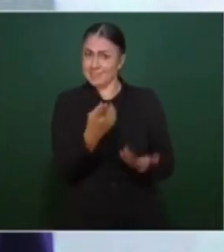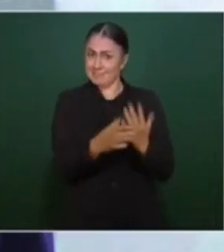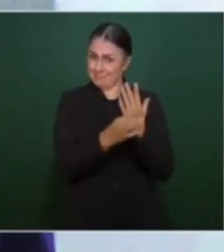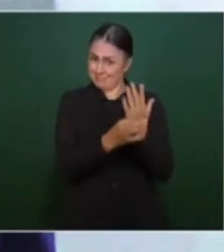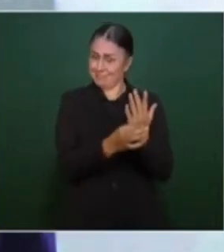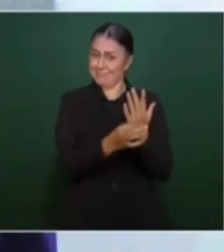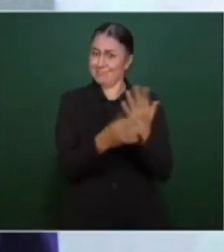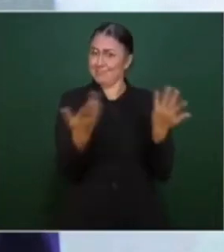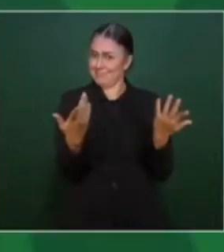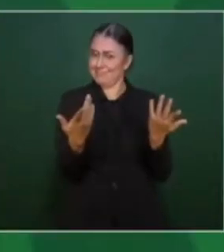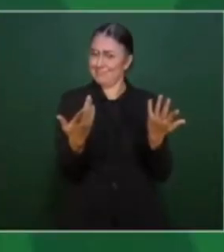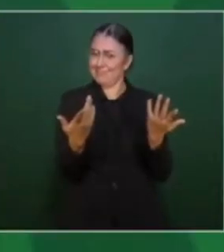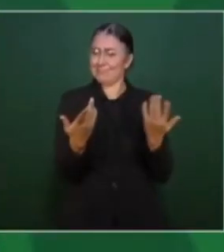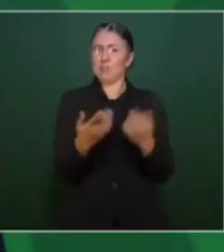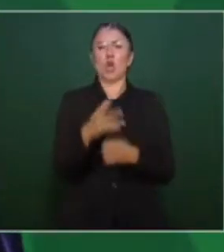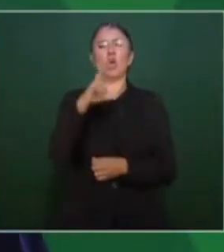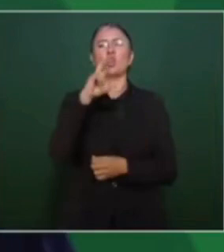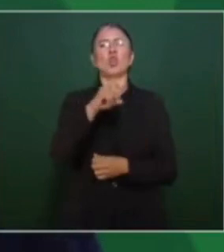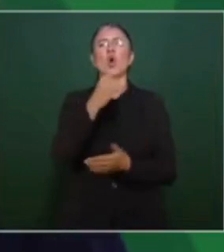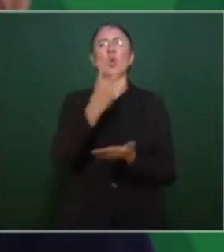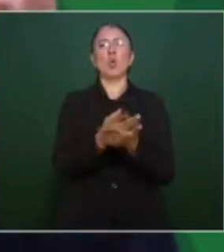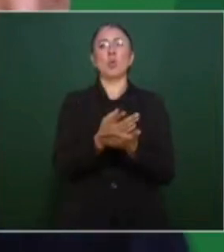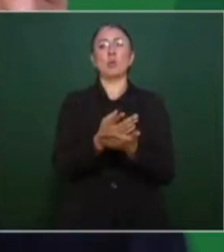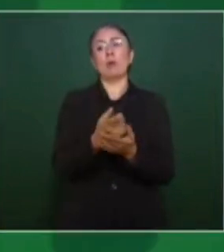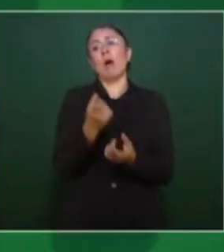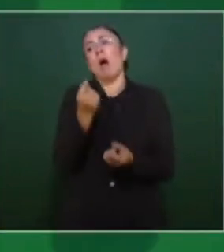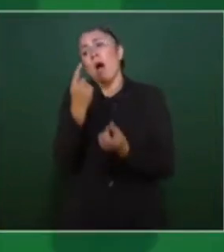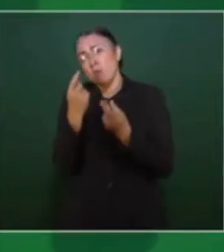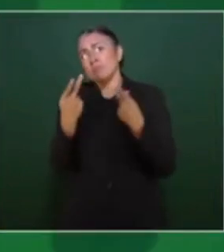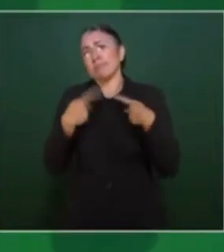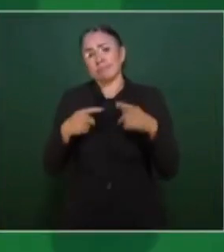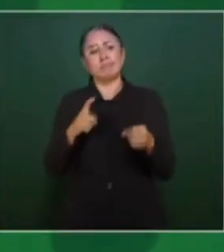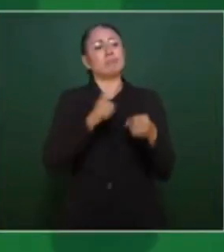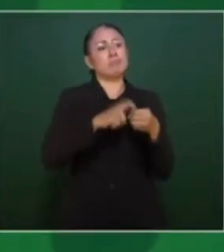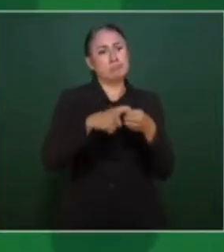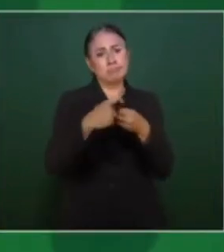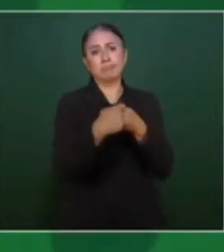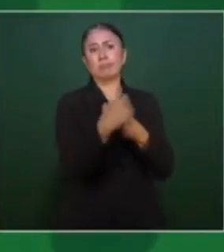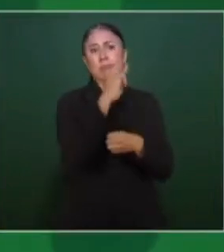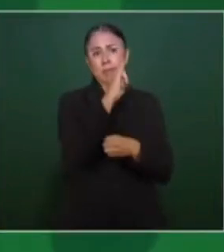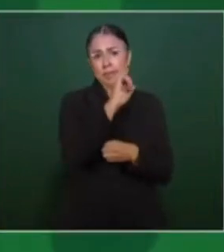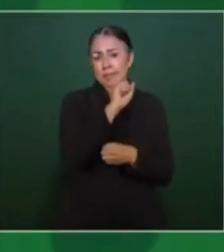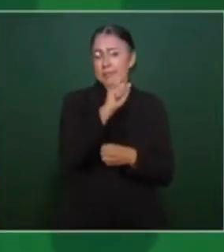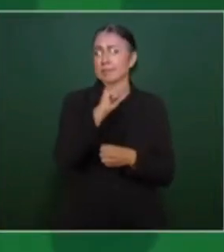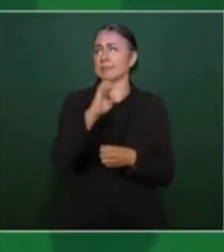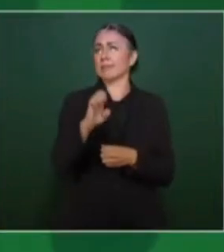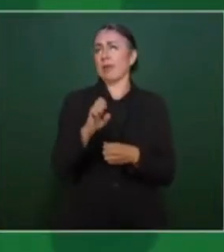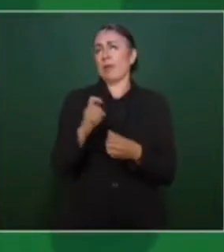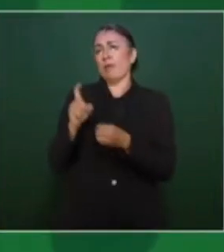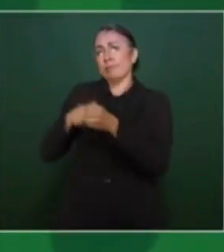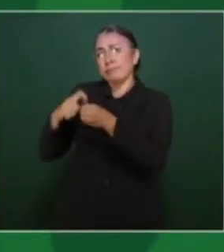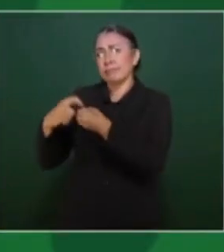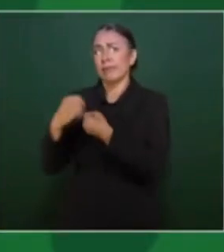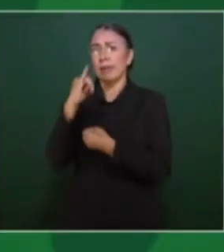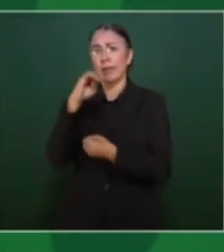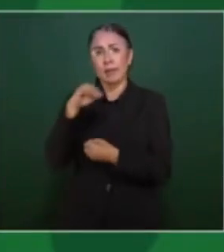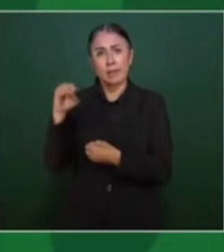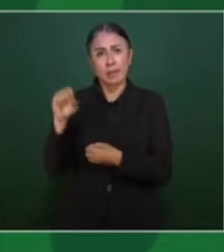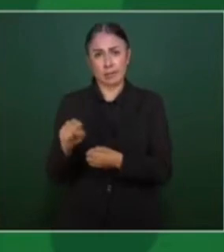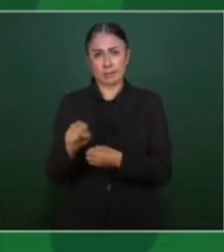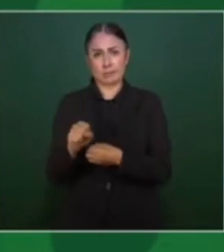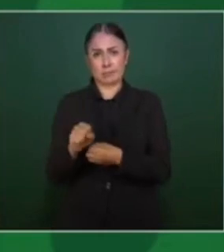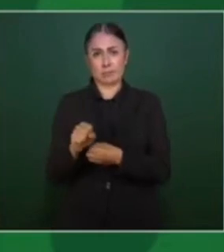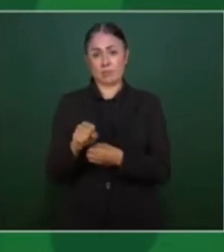que no sea nada más para derechohabientes, sino para todos, que sea